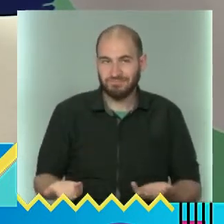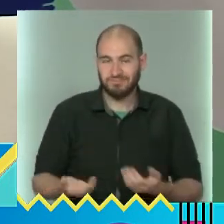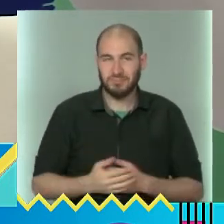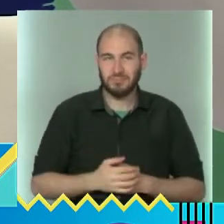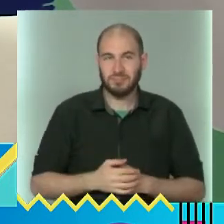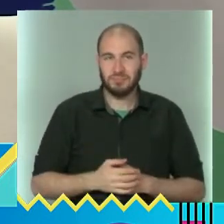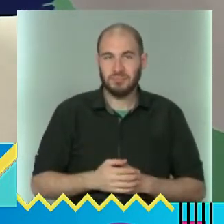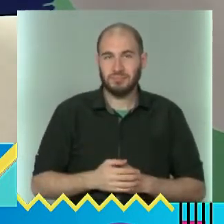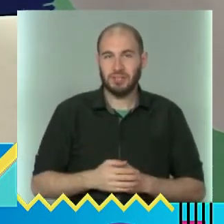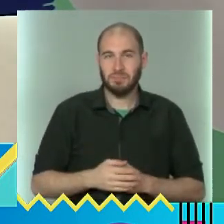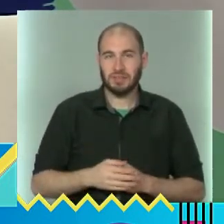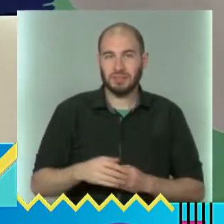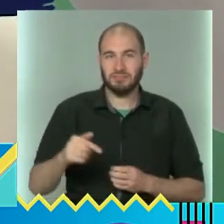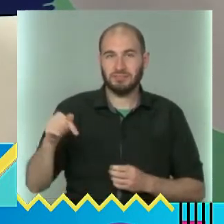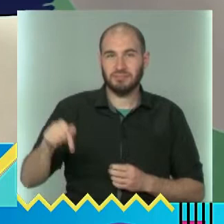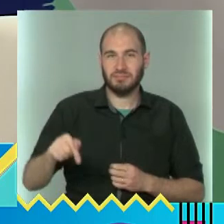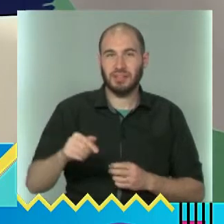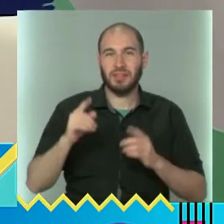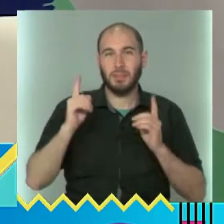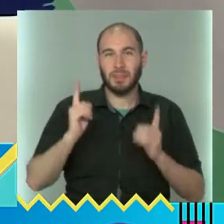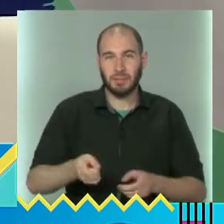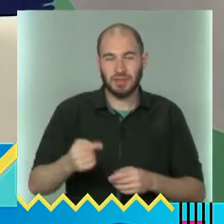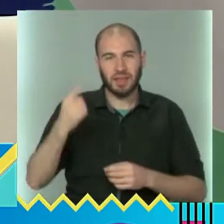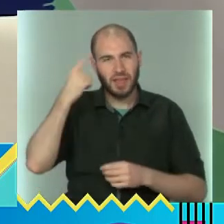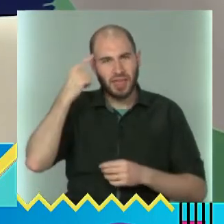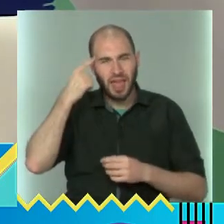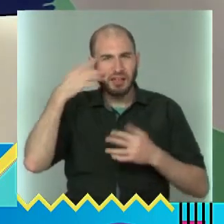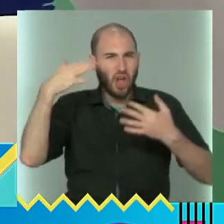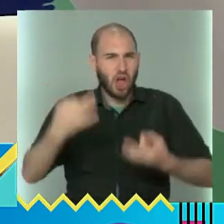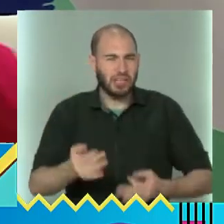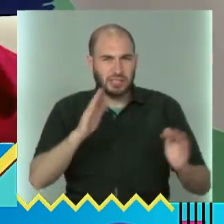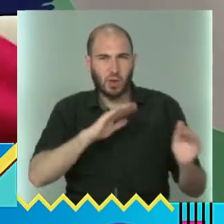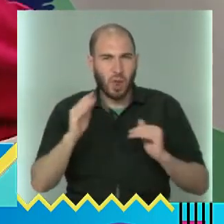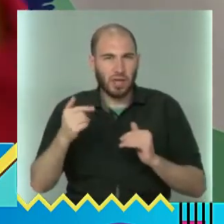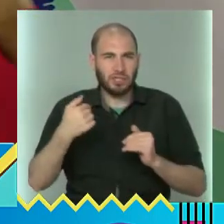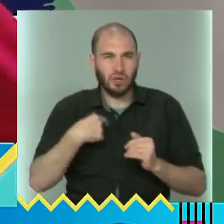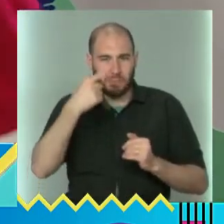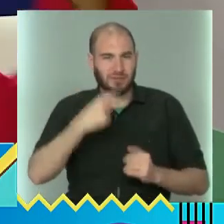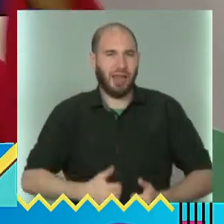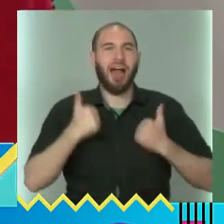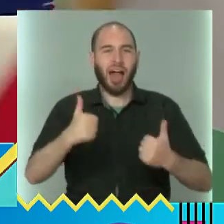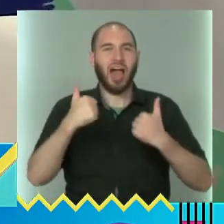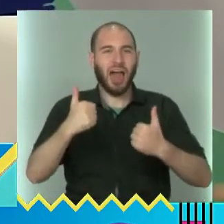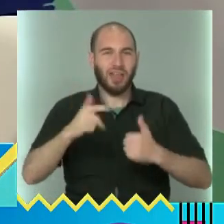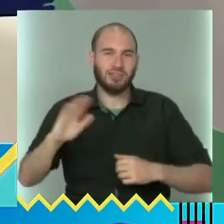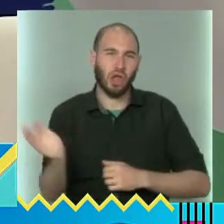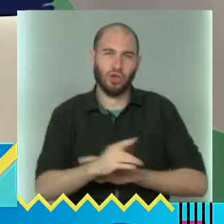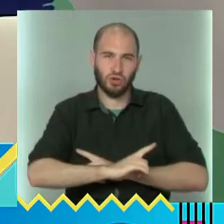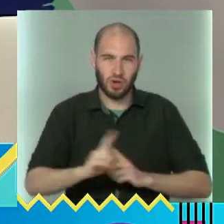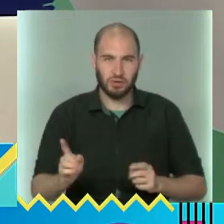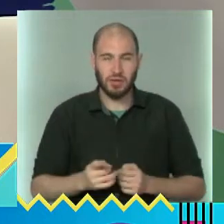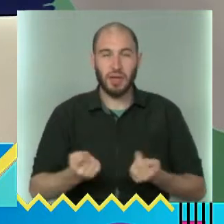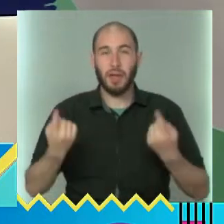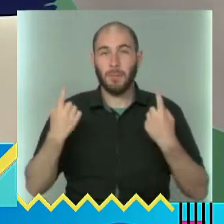Entonces, la coherencia ontológica también tiene que ver con una coherencia. Yo no tengo que ser la persona exitosa en todos los planos,